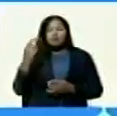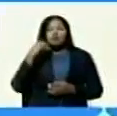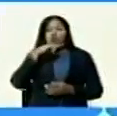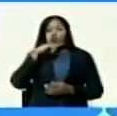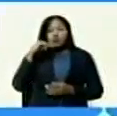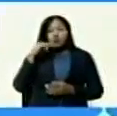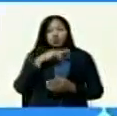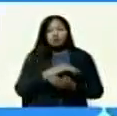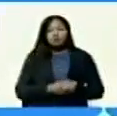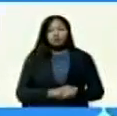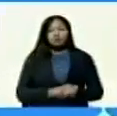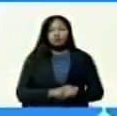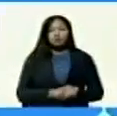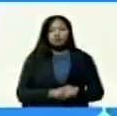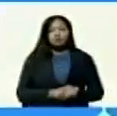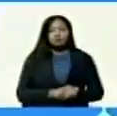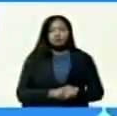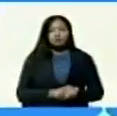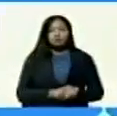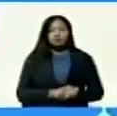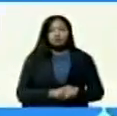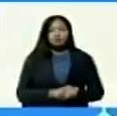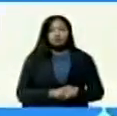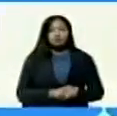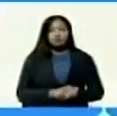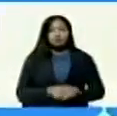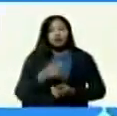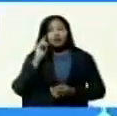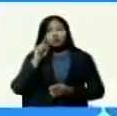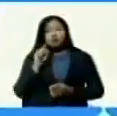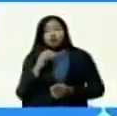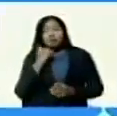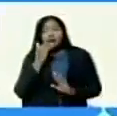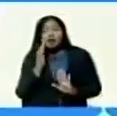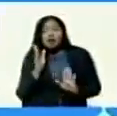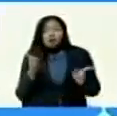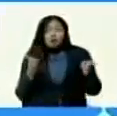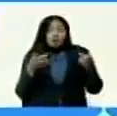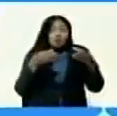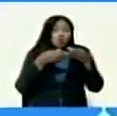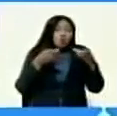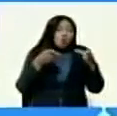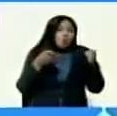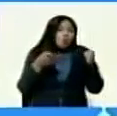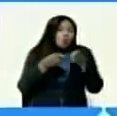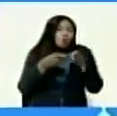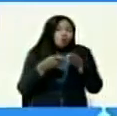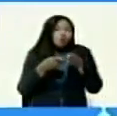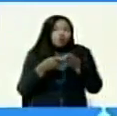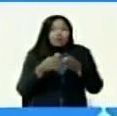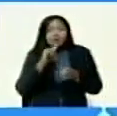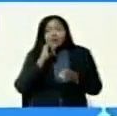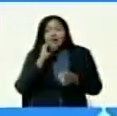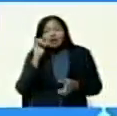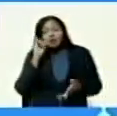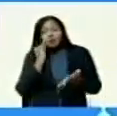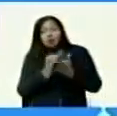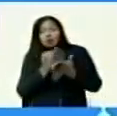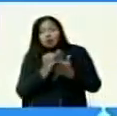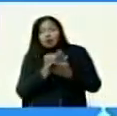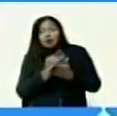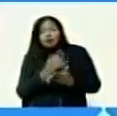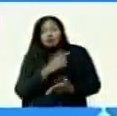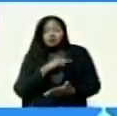1 de octubre. Esto es apenas una parte de la investigación. Hay pruebas que